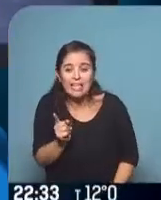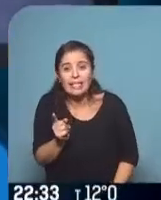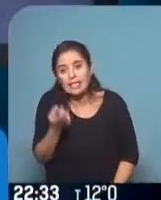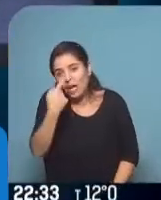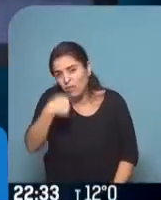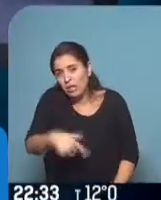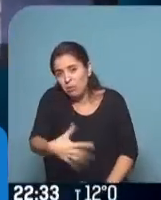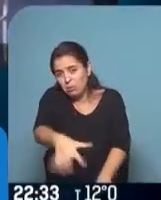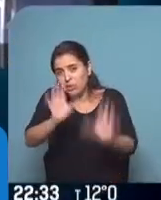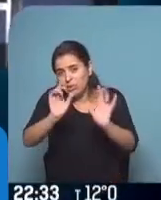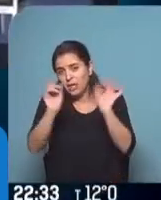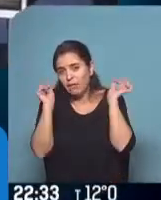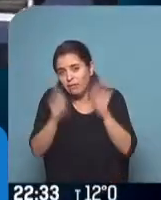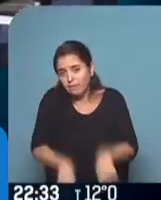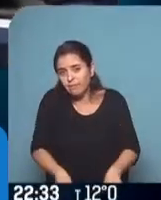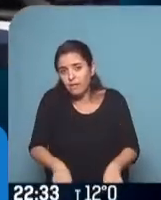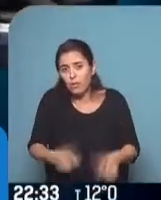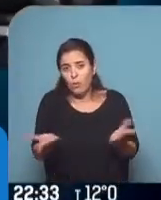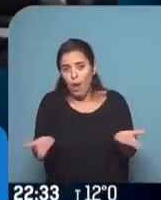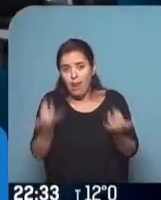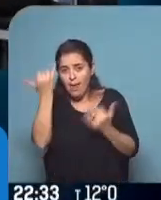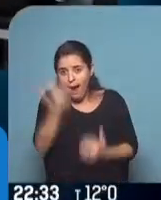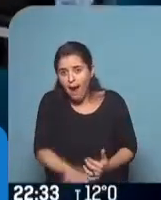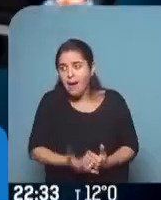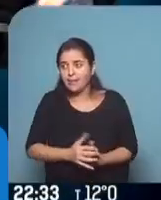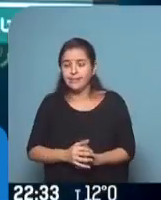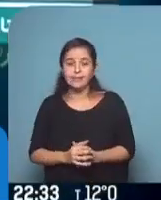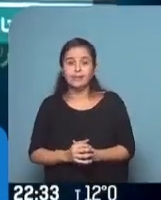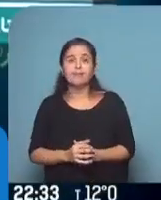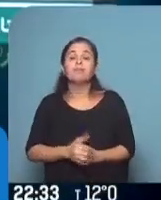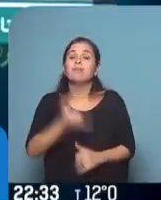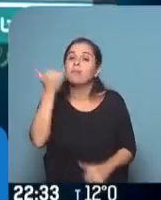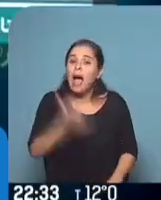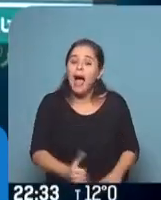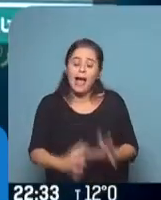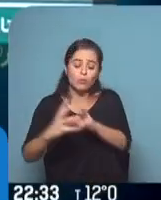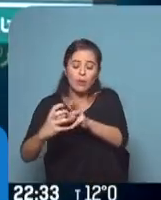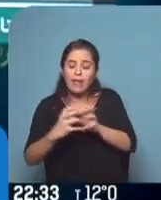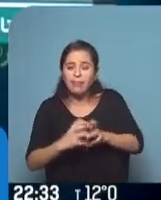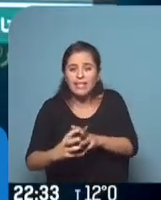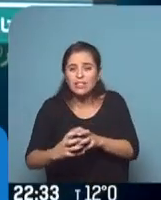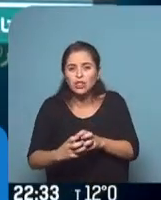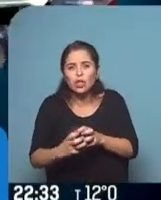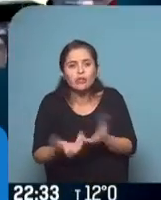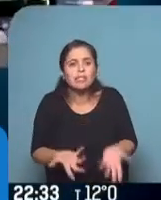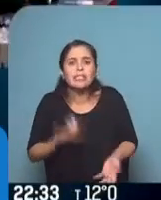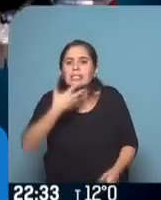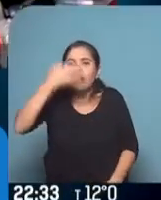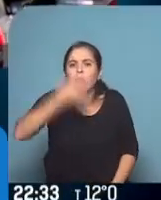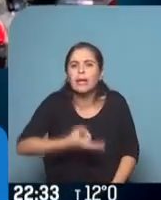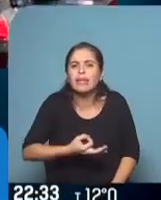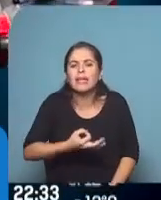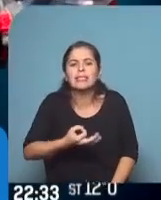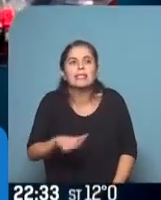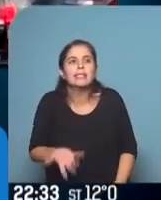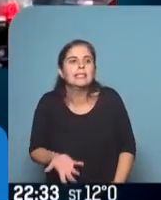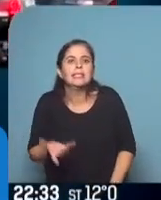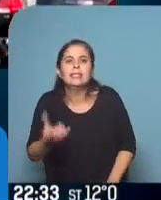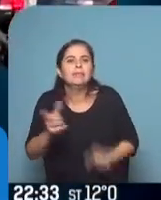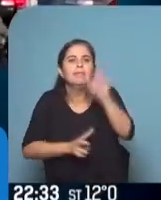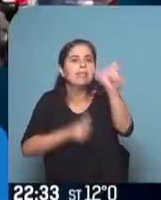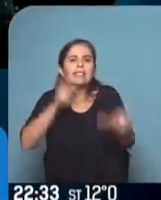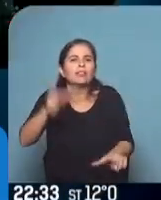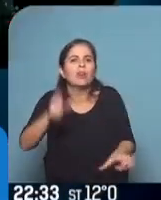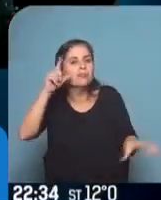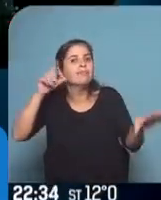de la otra, hay una tensión inherente y por otra parte son seres humanos, ¿no? Cualquier mal cálculo puede llevar a